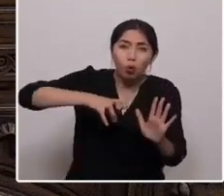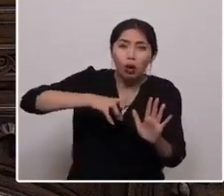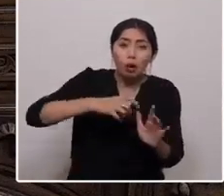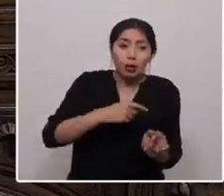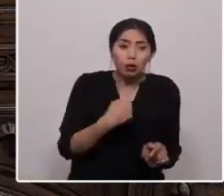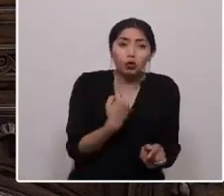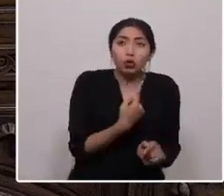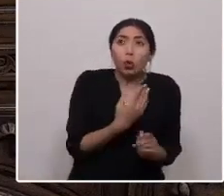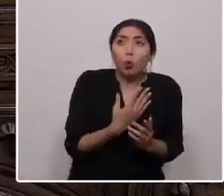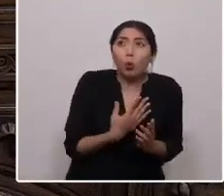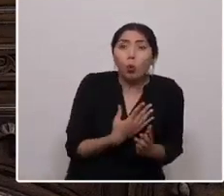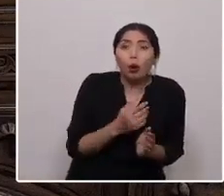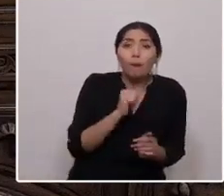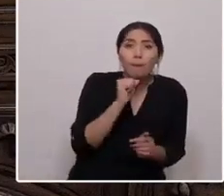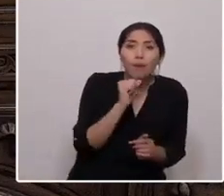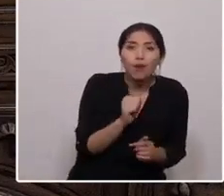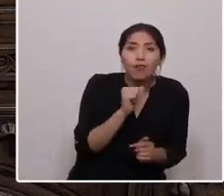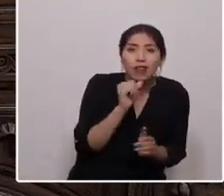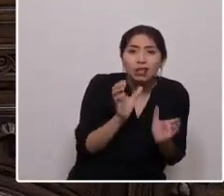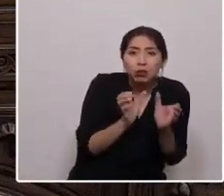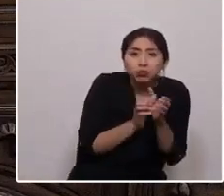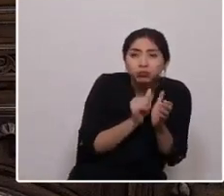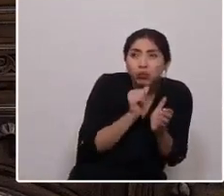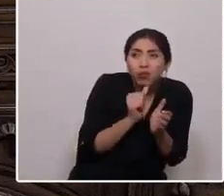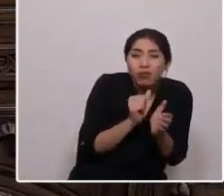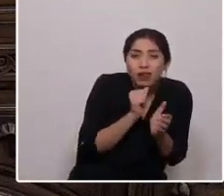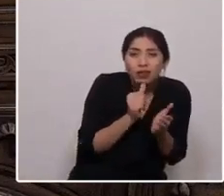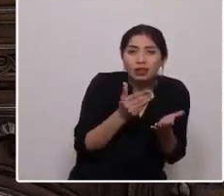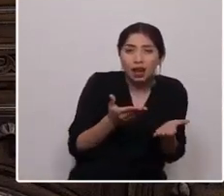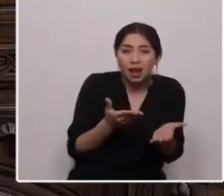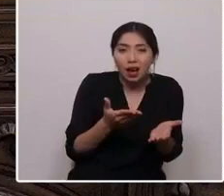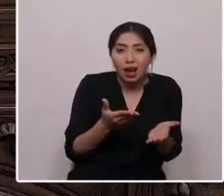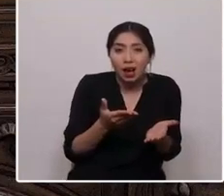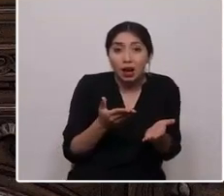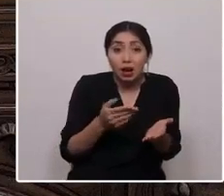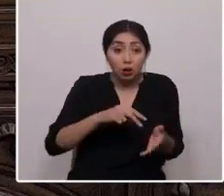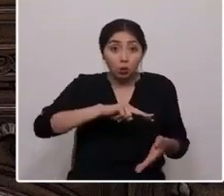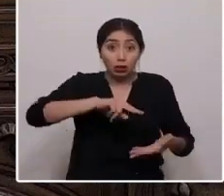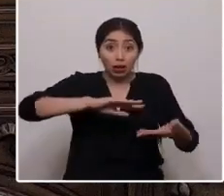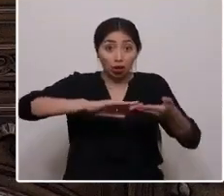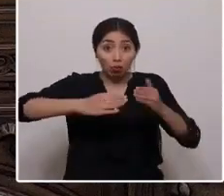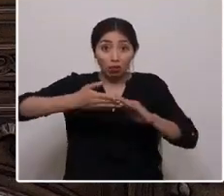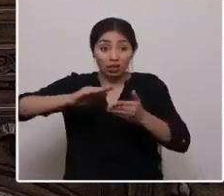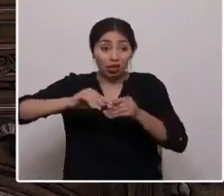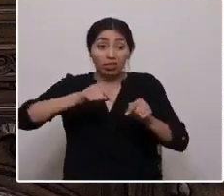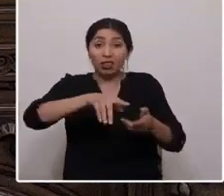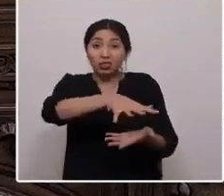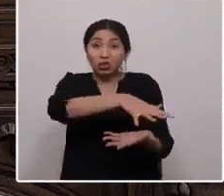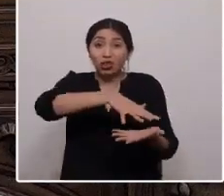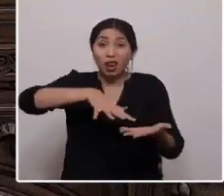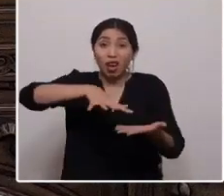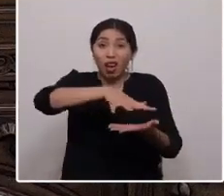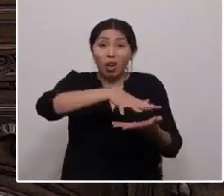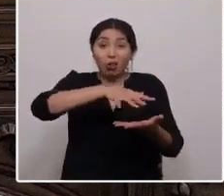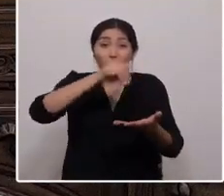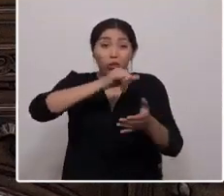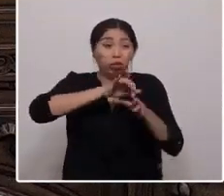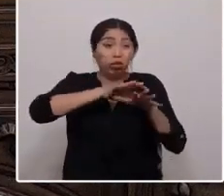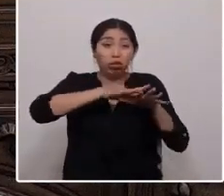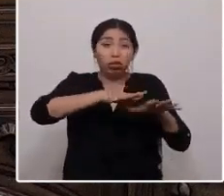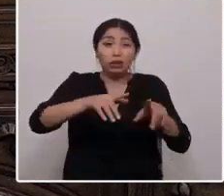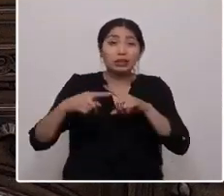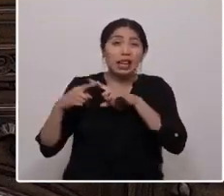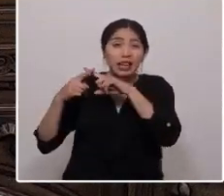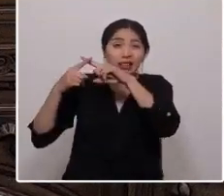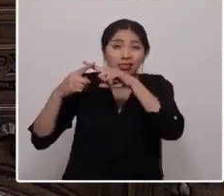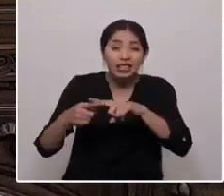absoluta convirtiendo a nuestras comunidades en zonas de sacrificios ecológicos no se